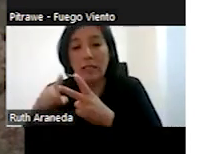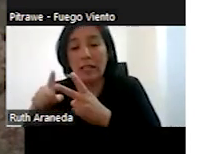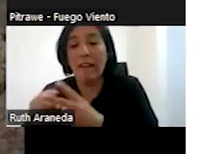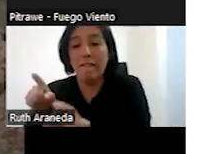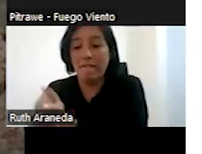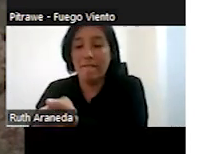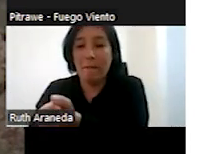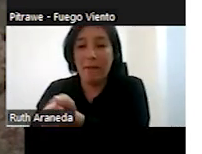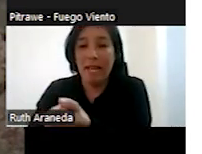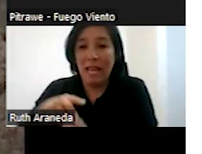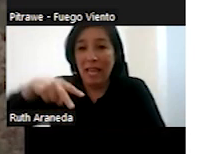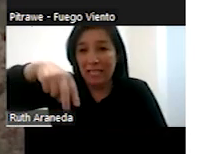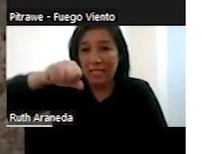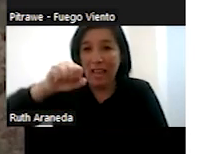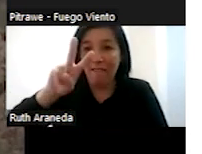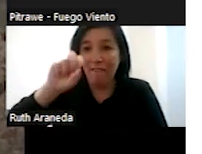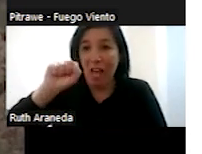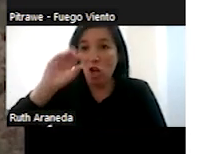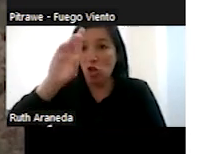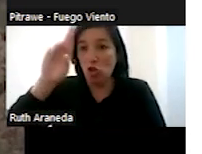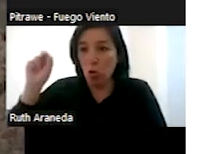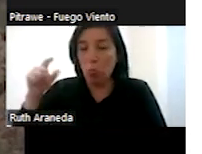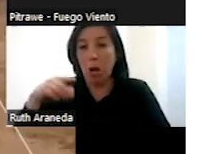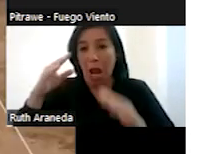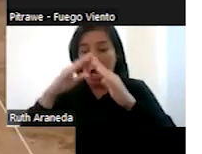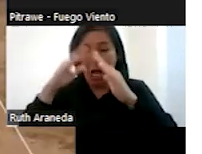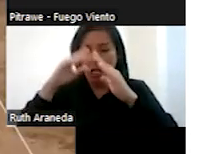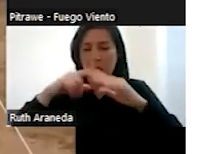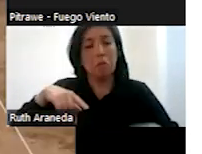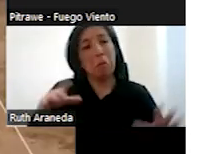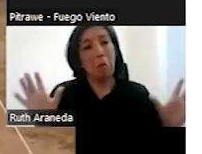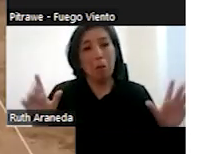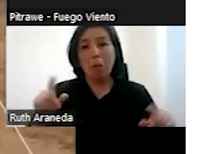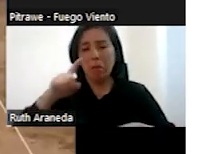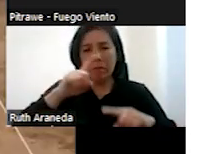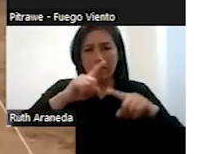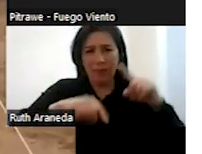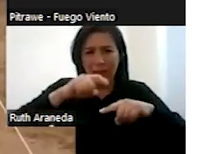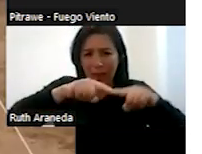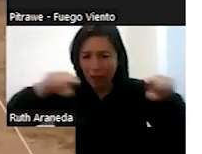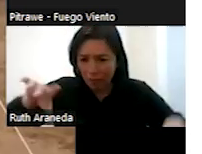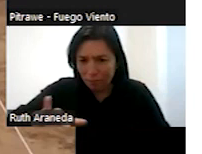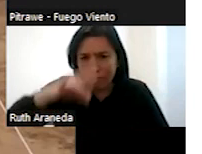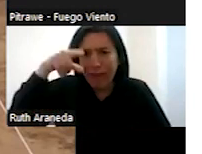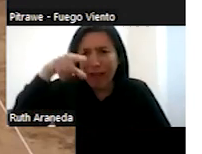familia encontró en su terreno un cementerio súper interesante. Esto es una muestra nomás de lo que hay ahí